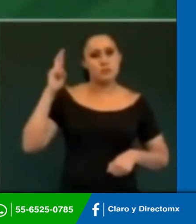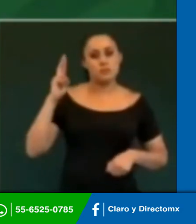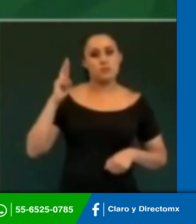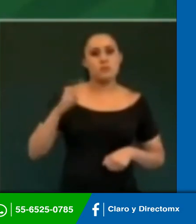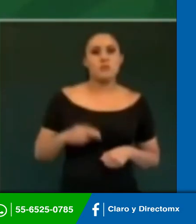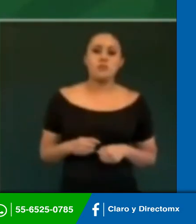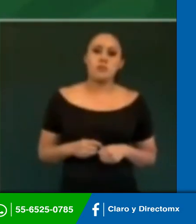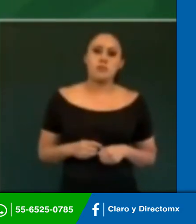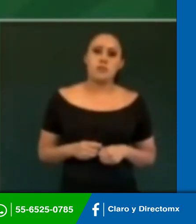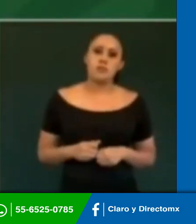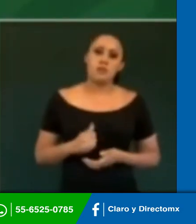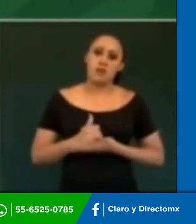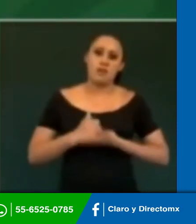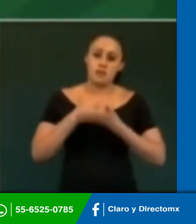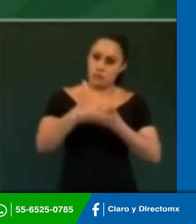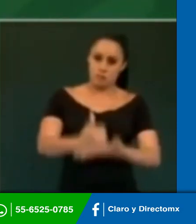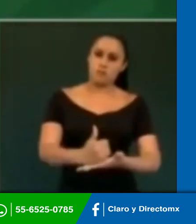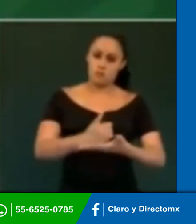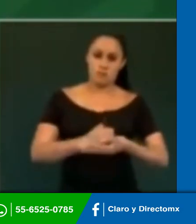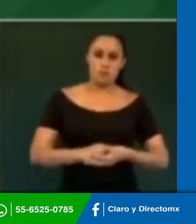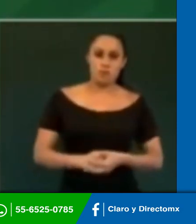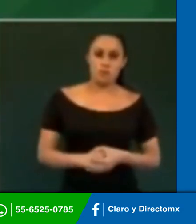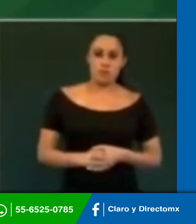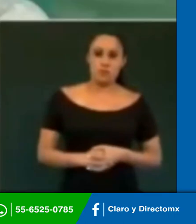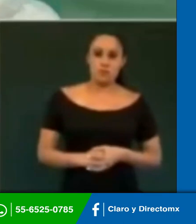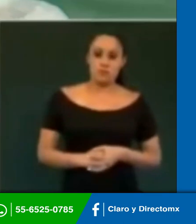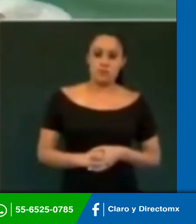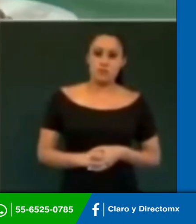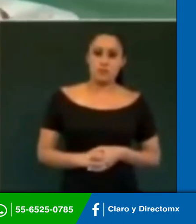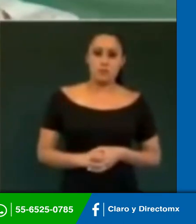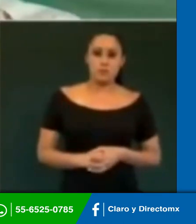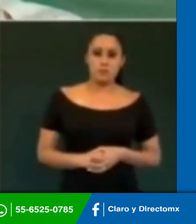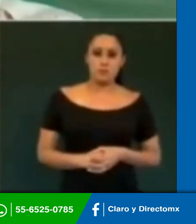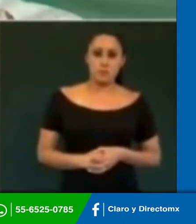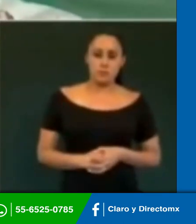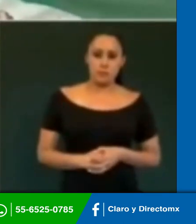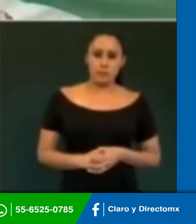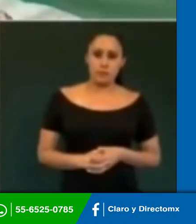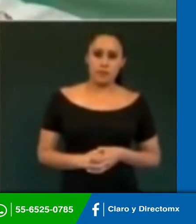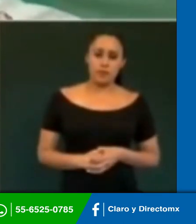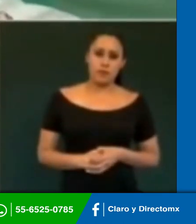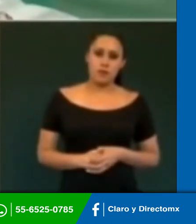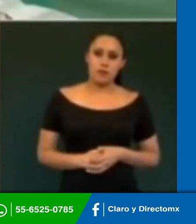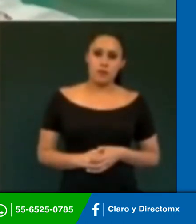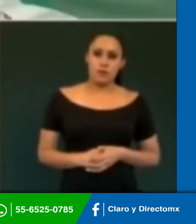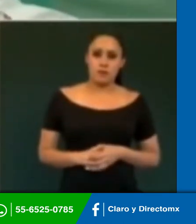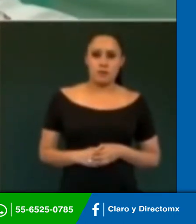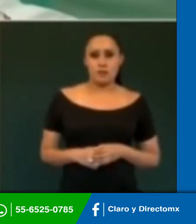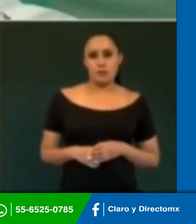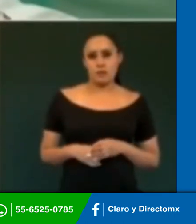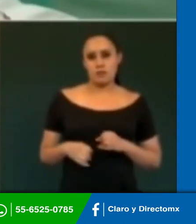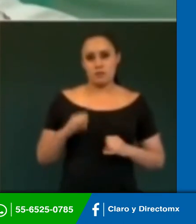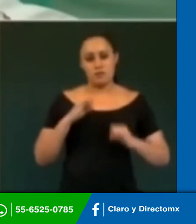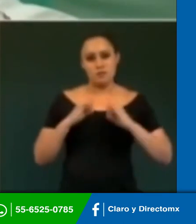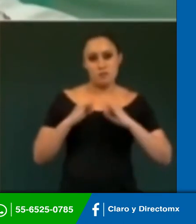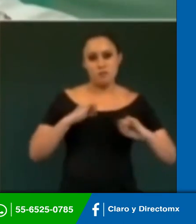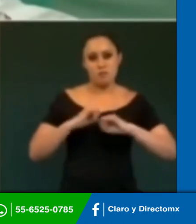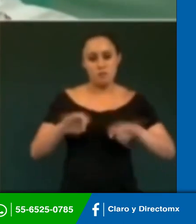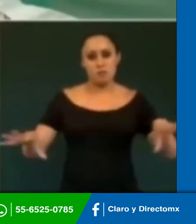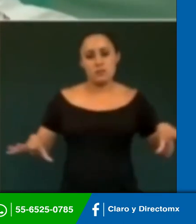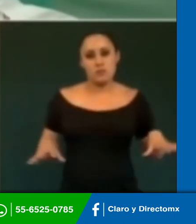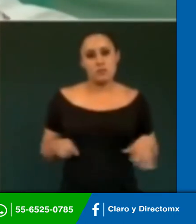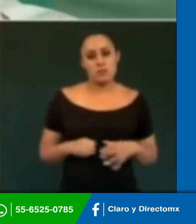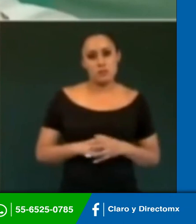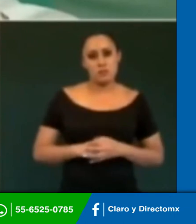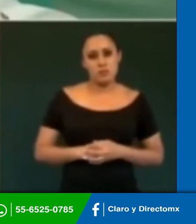de lo que se está traduciendo en este lenguaje de señas. Ya le digo, pues a veces se tiene la idea,